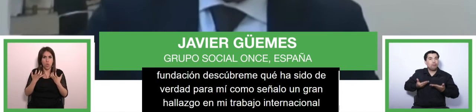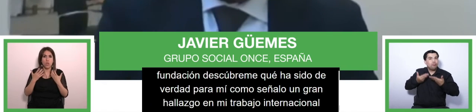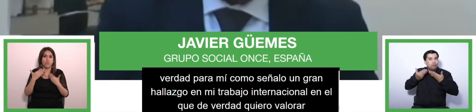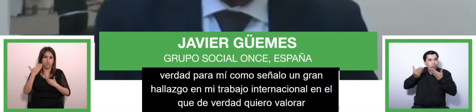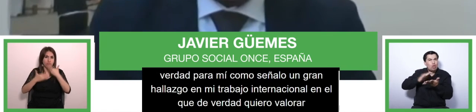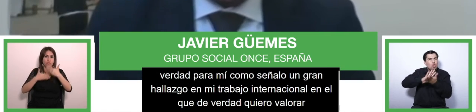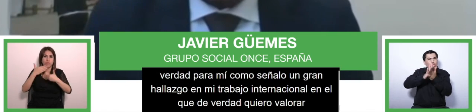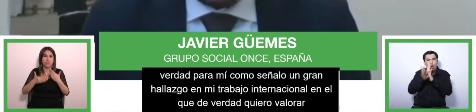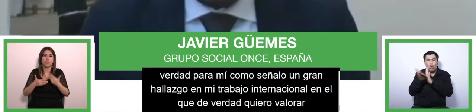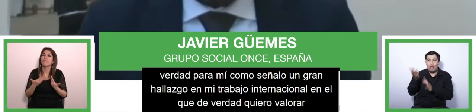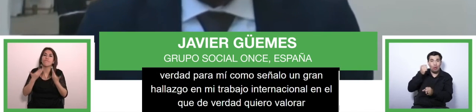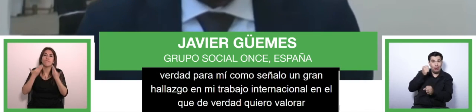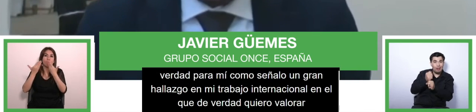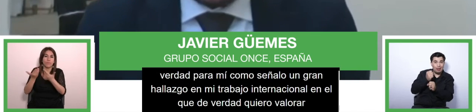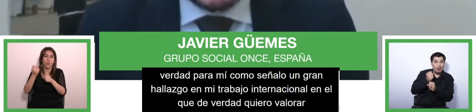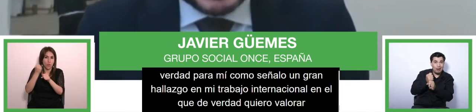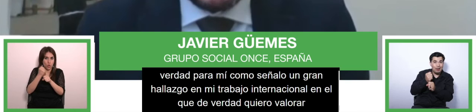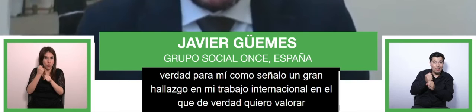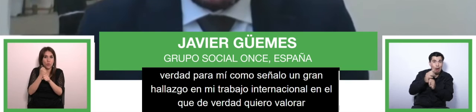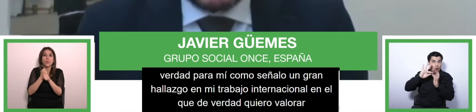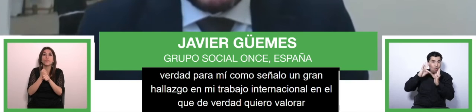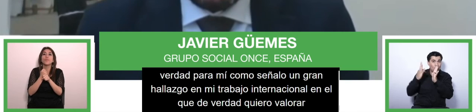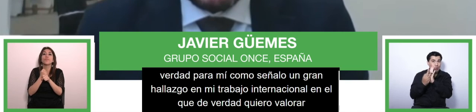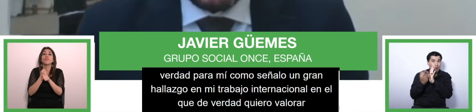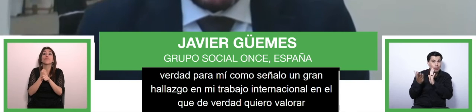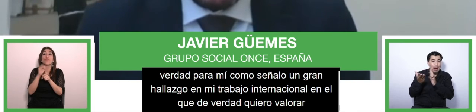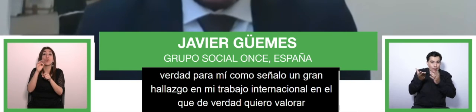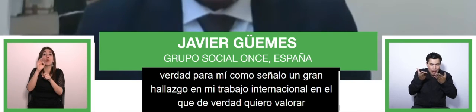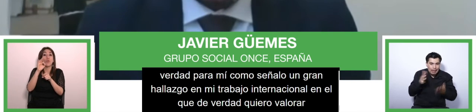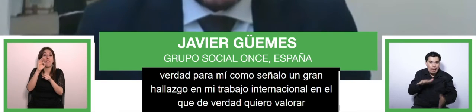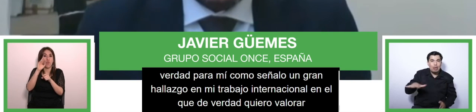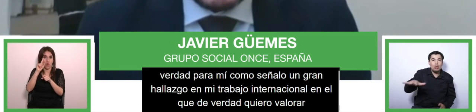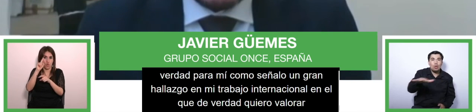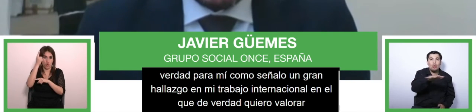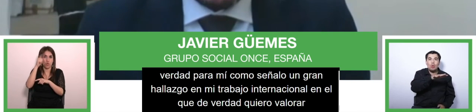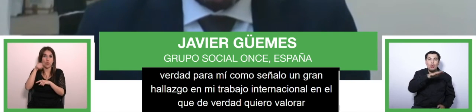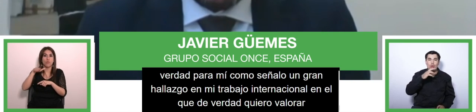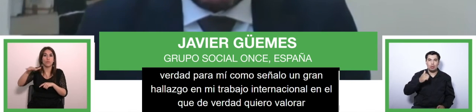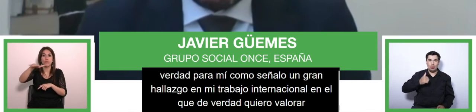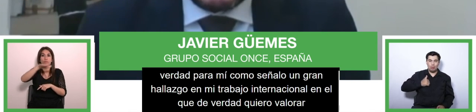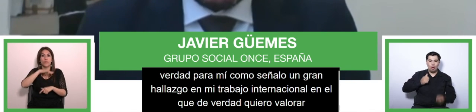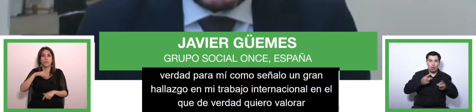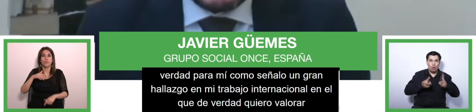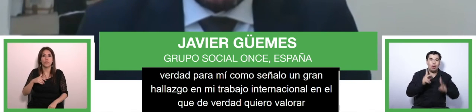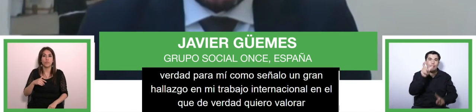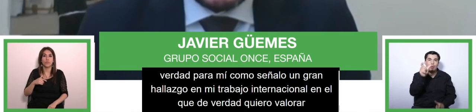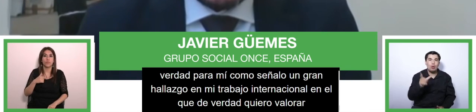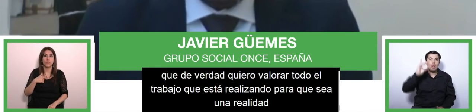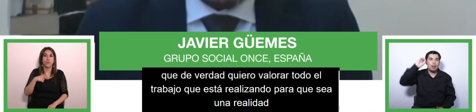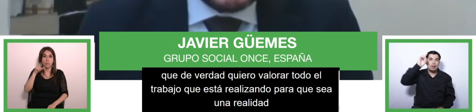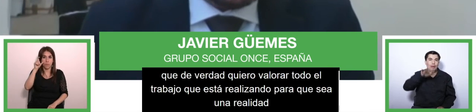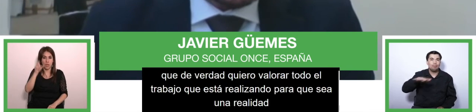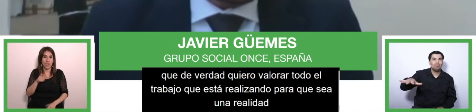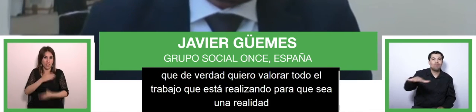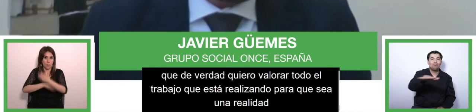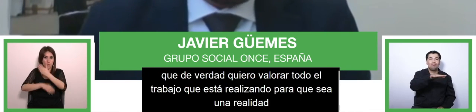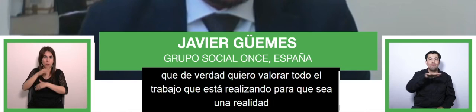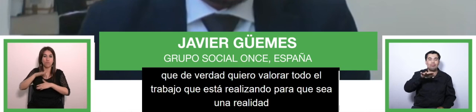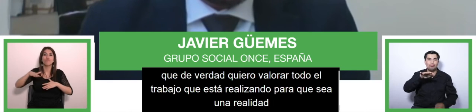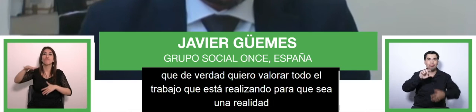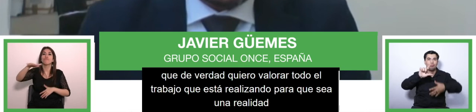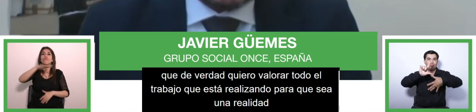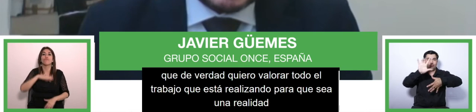todo el trabajo que están realizando para que sea una realidad los derechos de las personas con discapacidad en la región. Yo espero poder